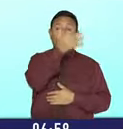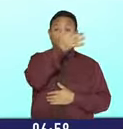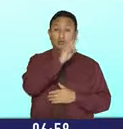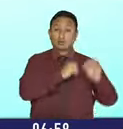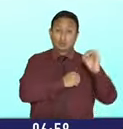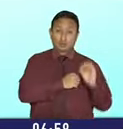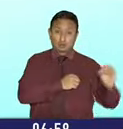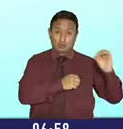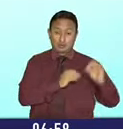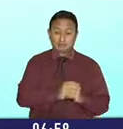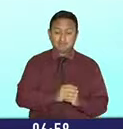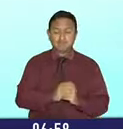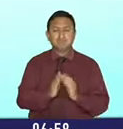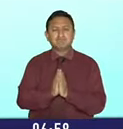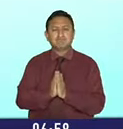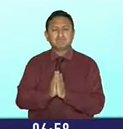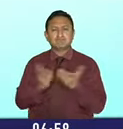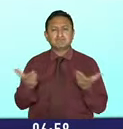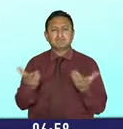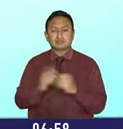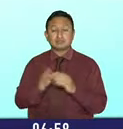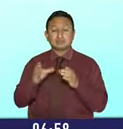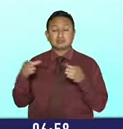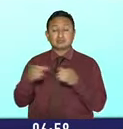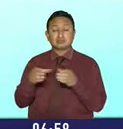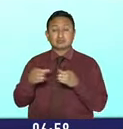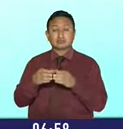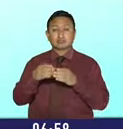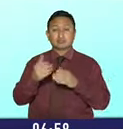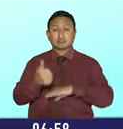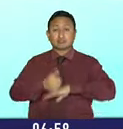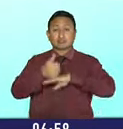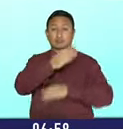la Asociación de Generales en Servicio Pasivo.